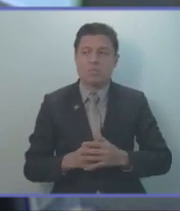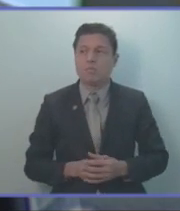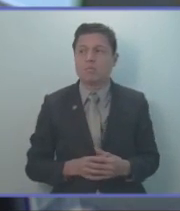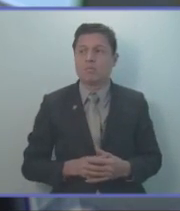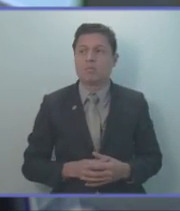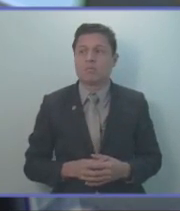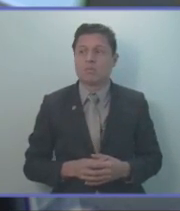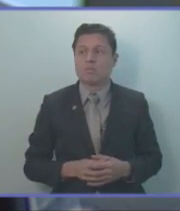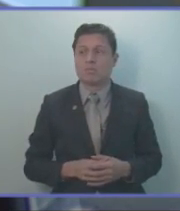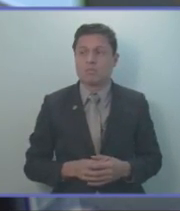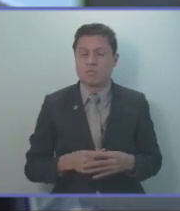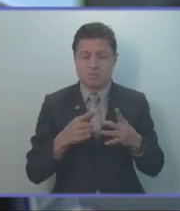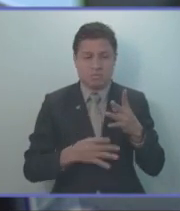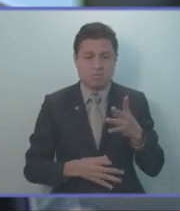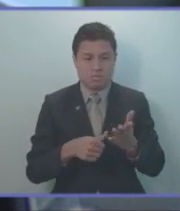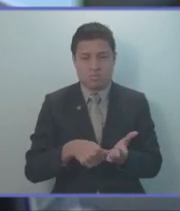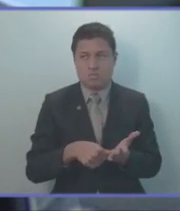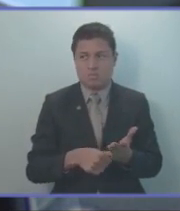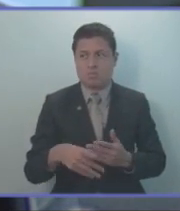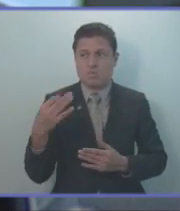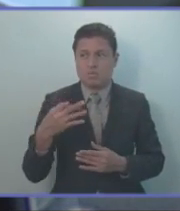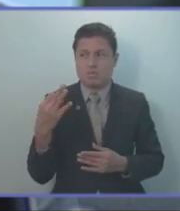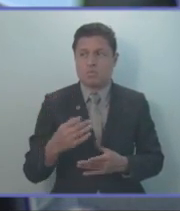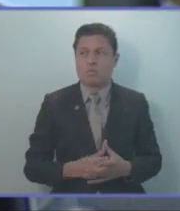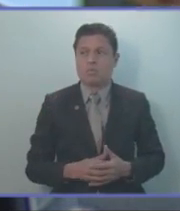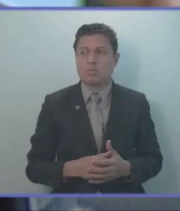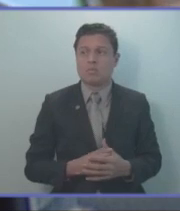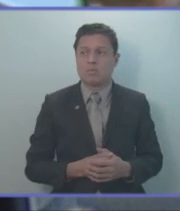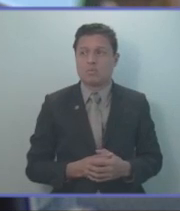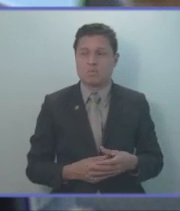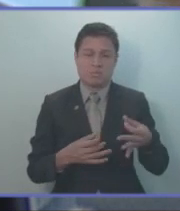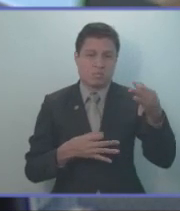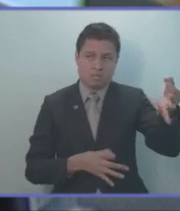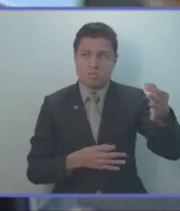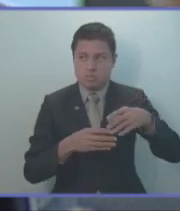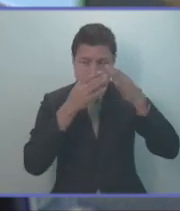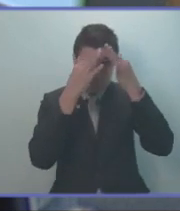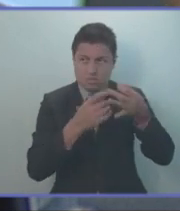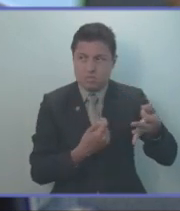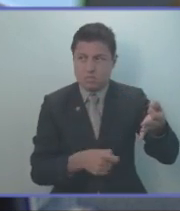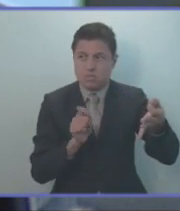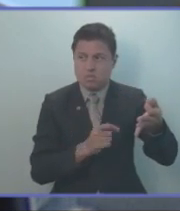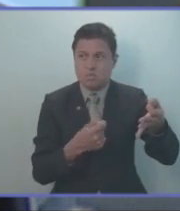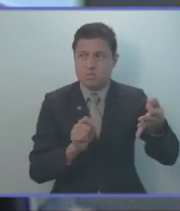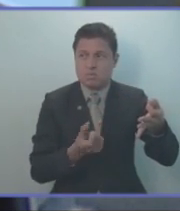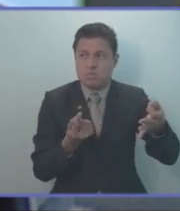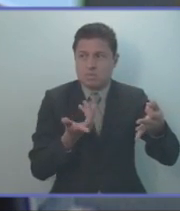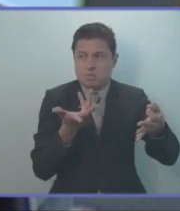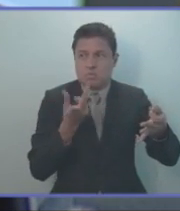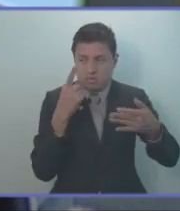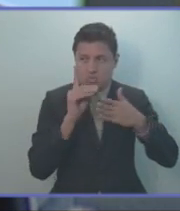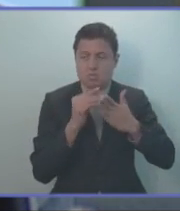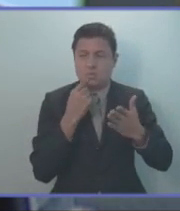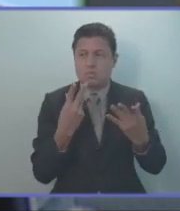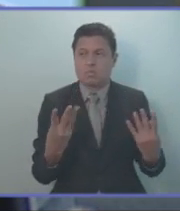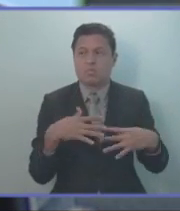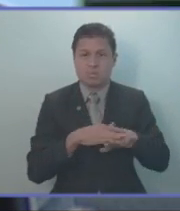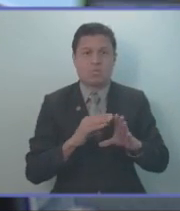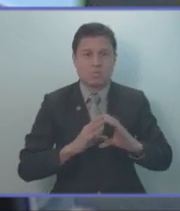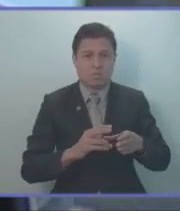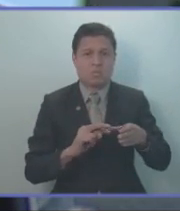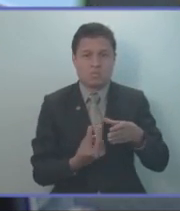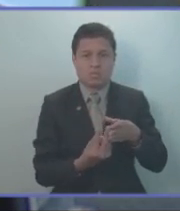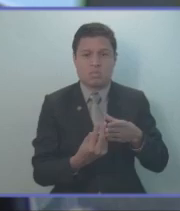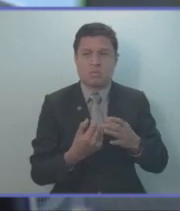para los efectos legales consiguientes y tiene la firma de la mayoría de los miembros de